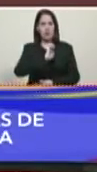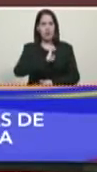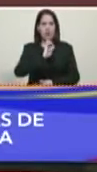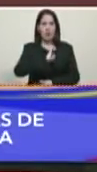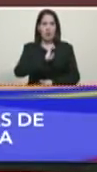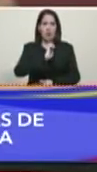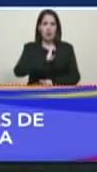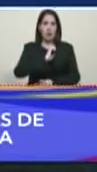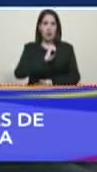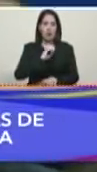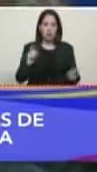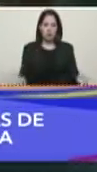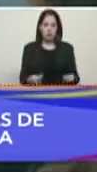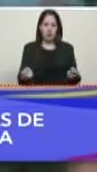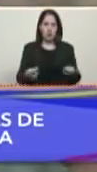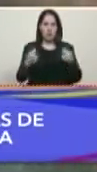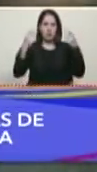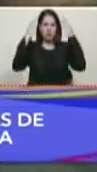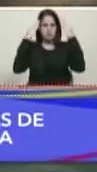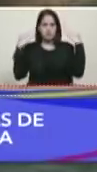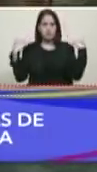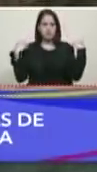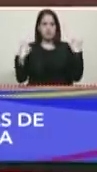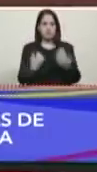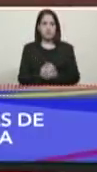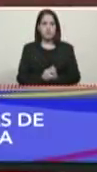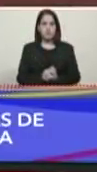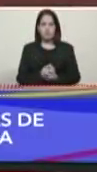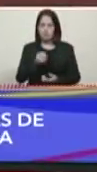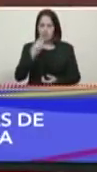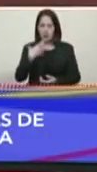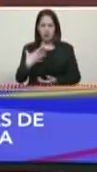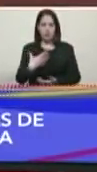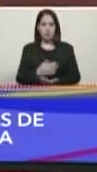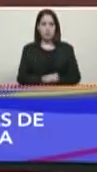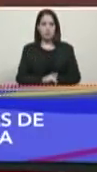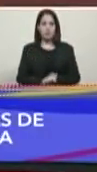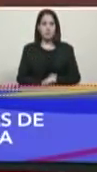pastora hermoso le garantizaron la belleza